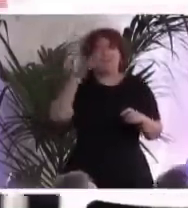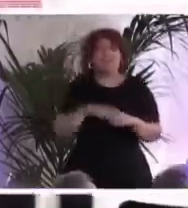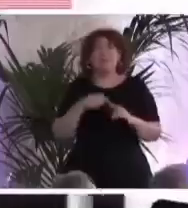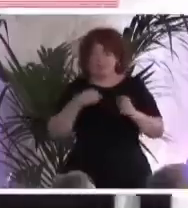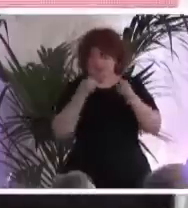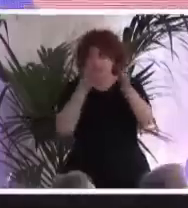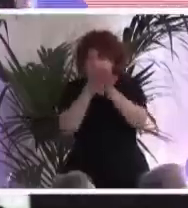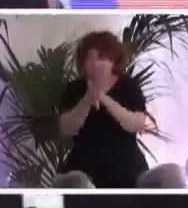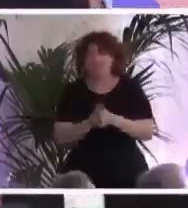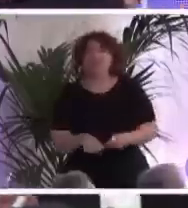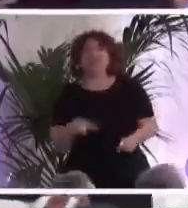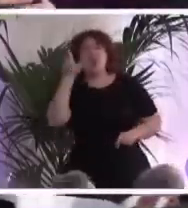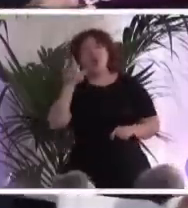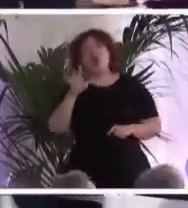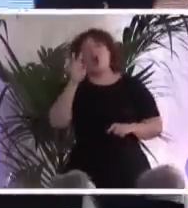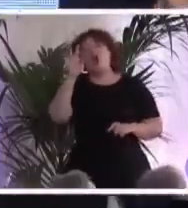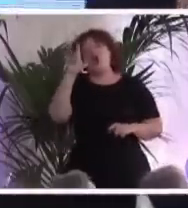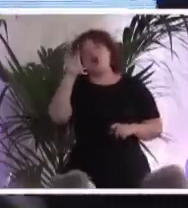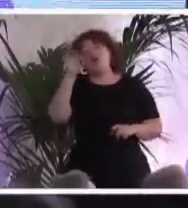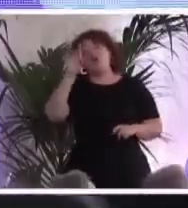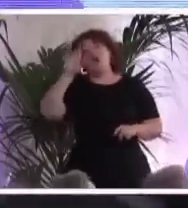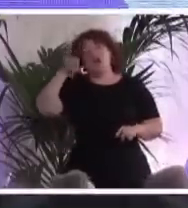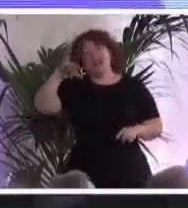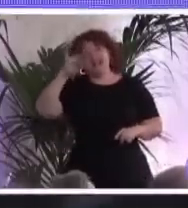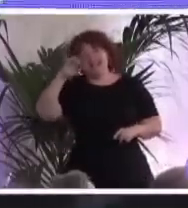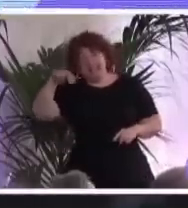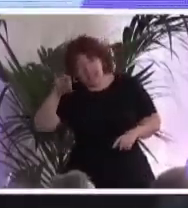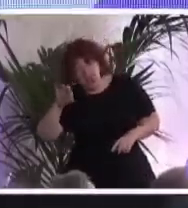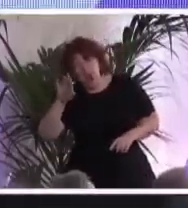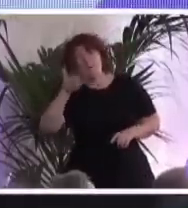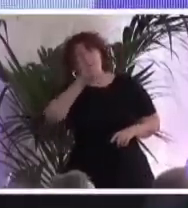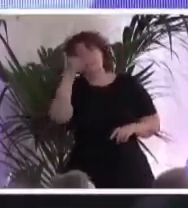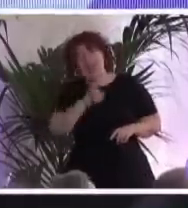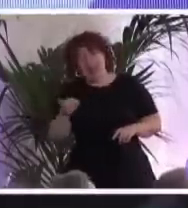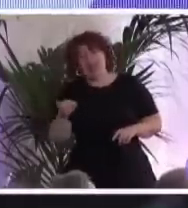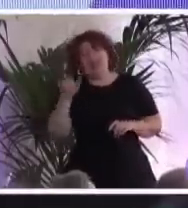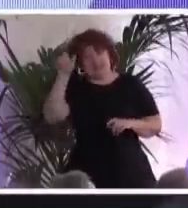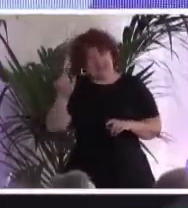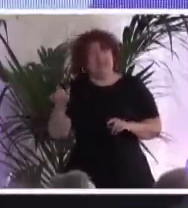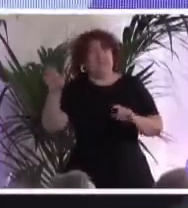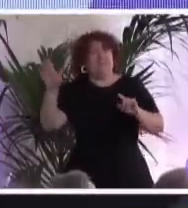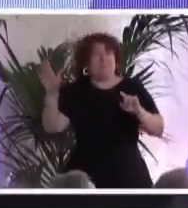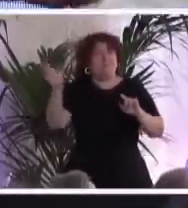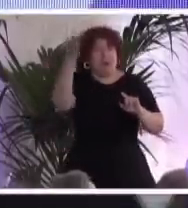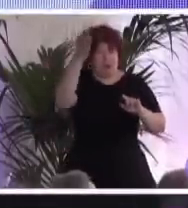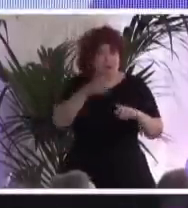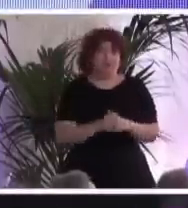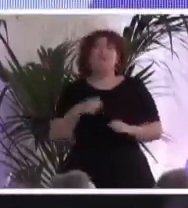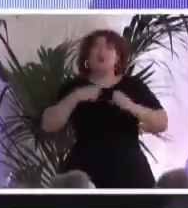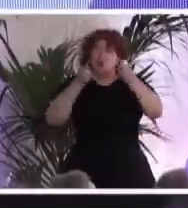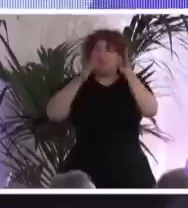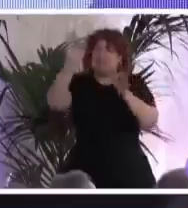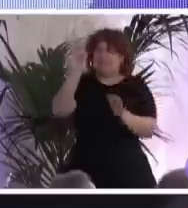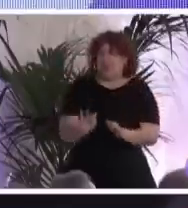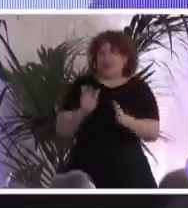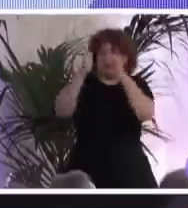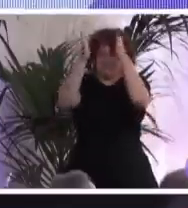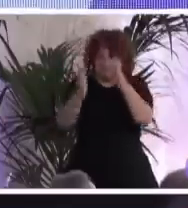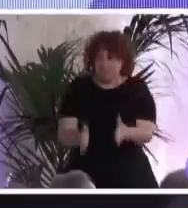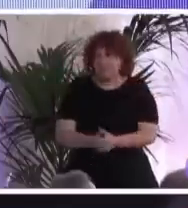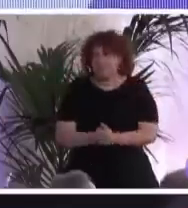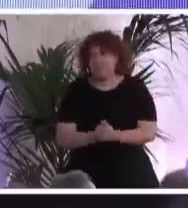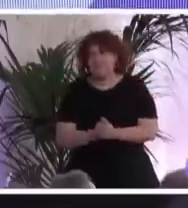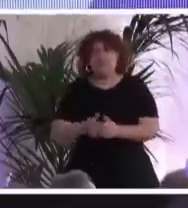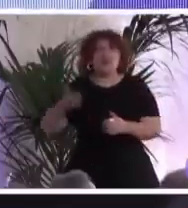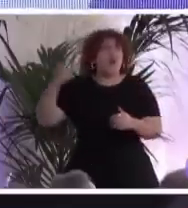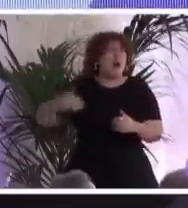se llama Florentino Pérez y te voy a contar y os voy a contar una historia de Florentino Pérez que se